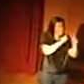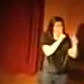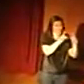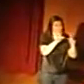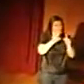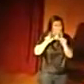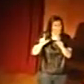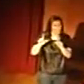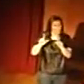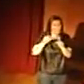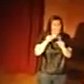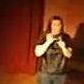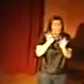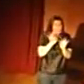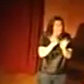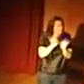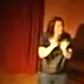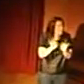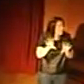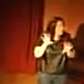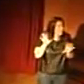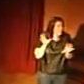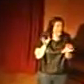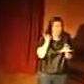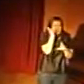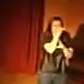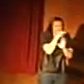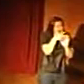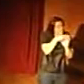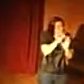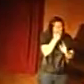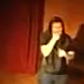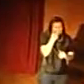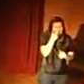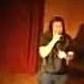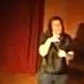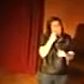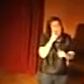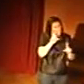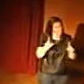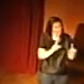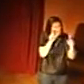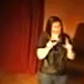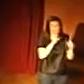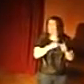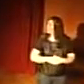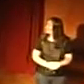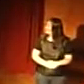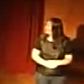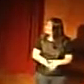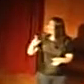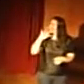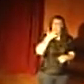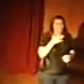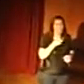una jugosidad y una delicadeza en su descriptiva realmente interesante no les voy a pasar algunas de ellas fíjense Cómo era el Paseo del